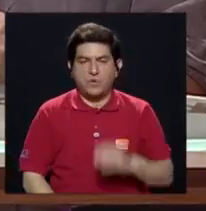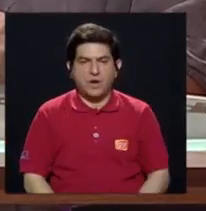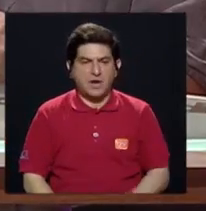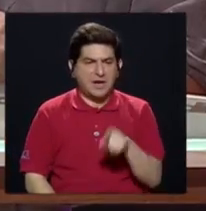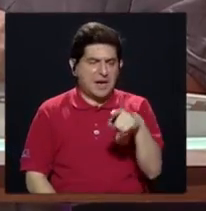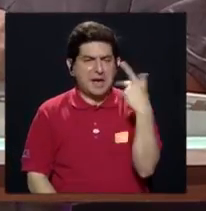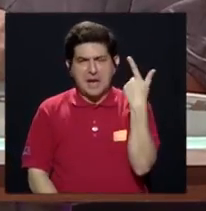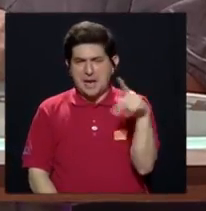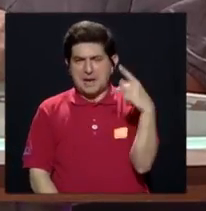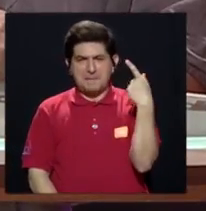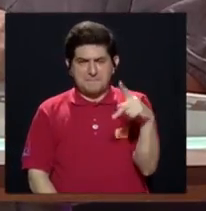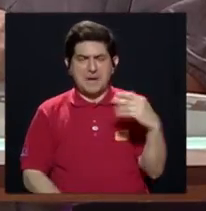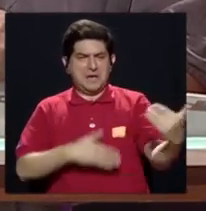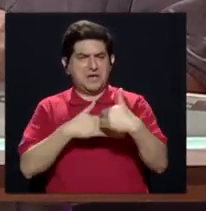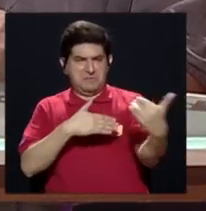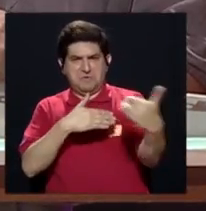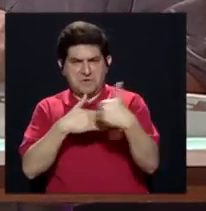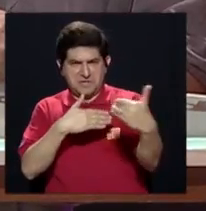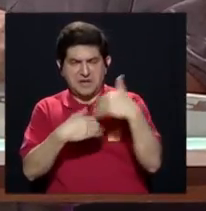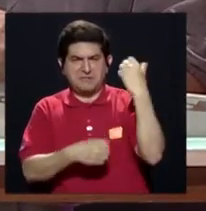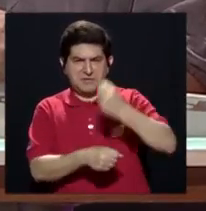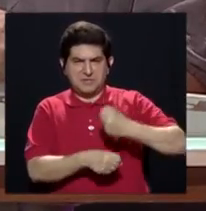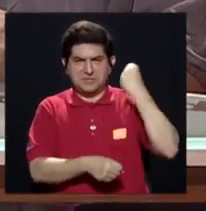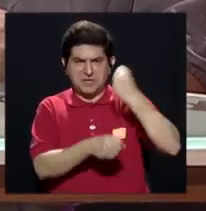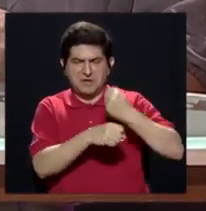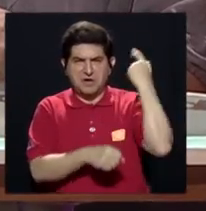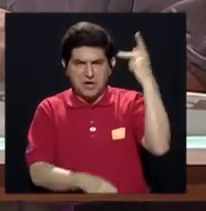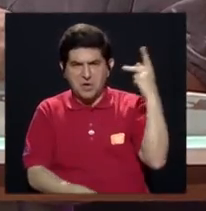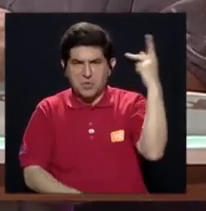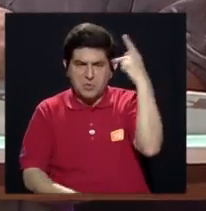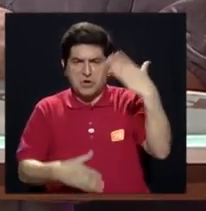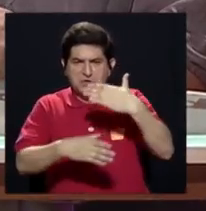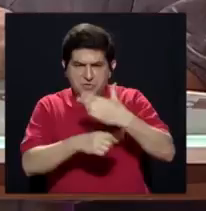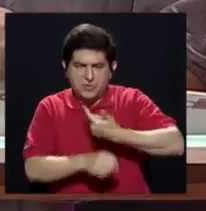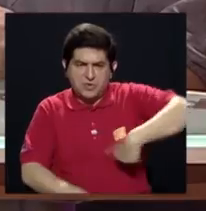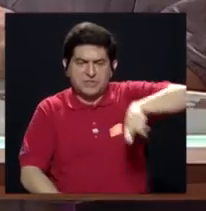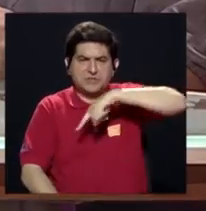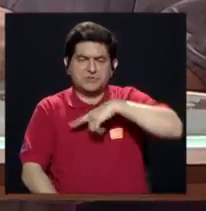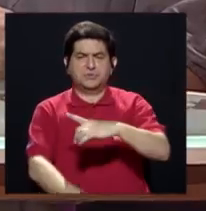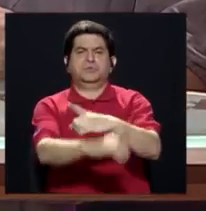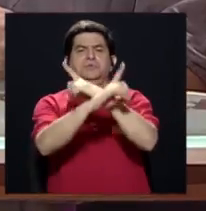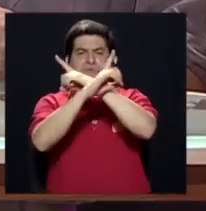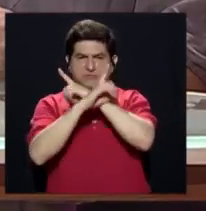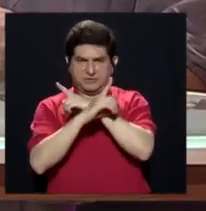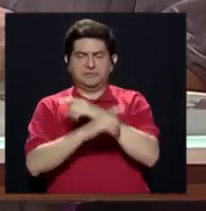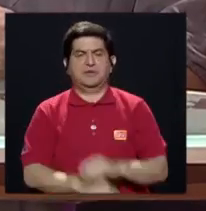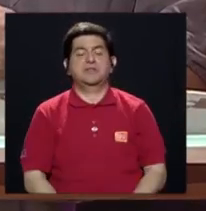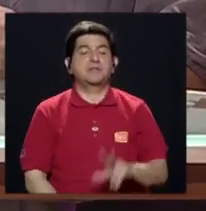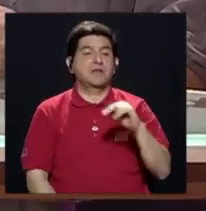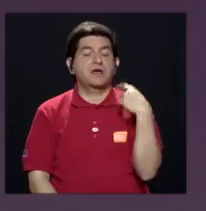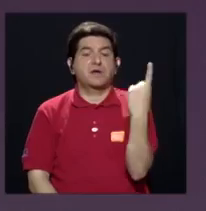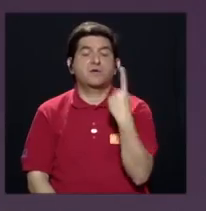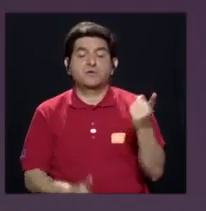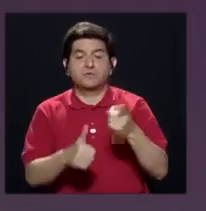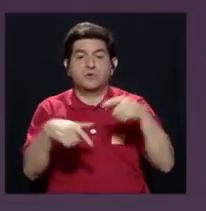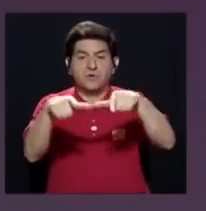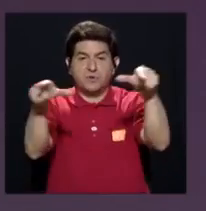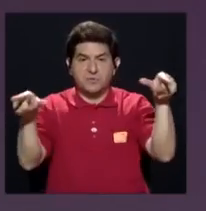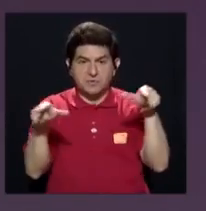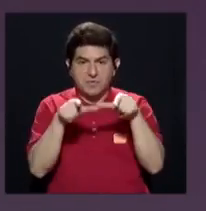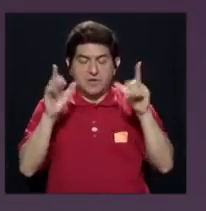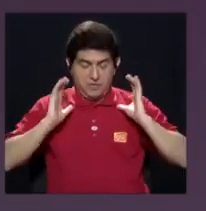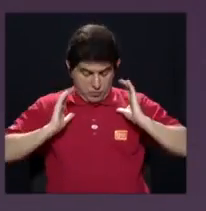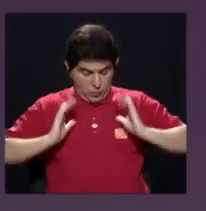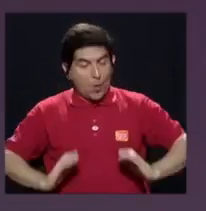graves riesgos ataques y amenazas por el trabajo político que realizamos como defensoras no solo de nuestro primer el territorio cuerpo